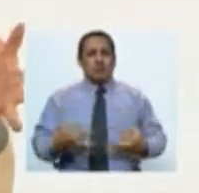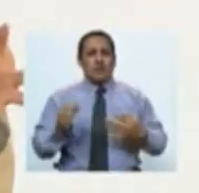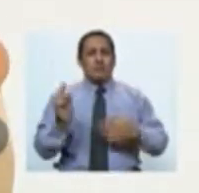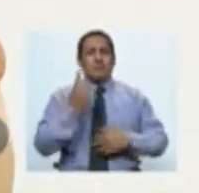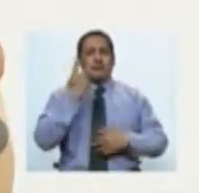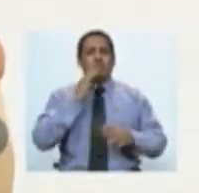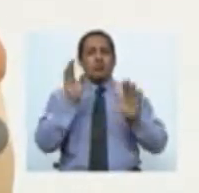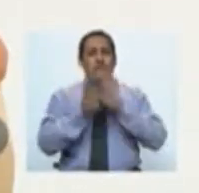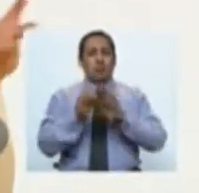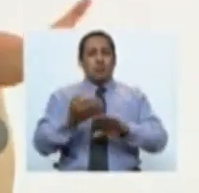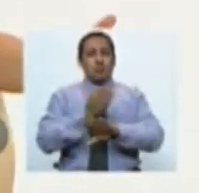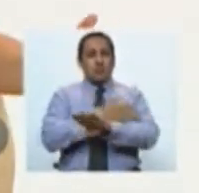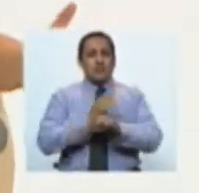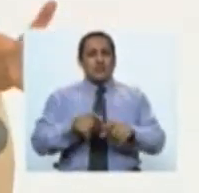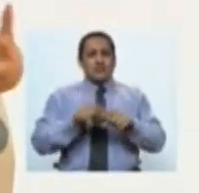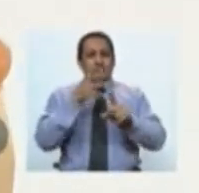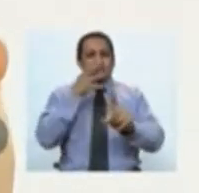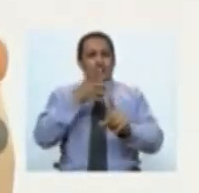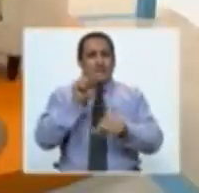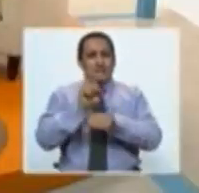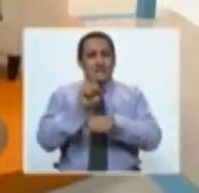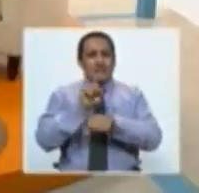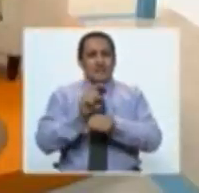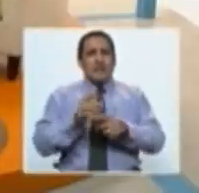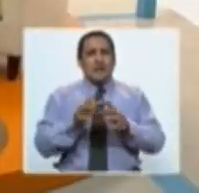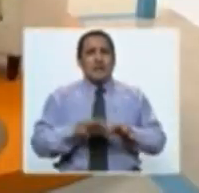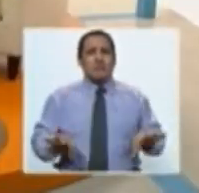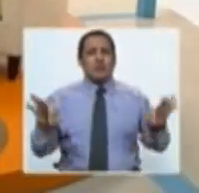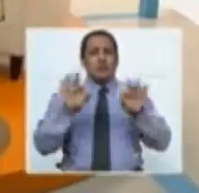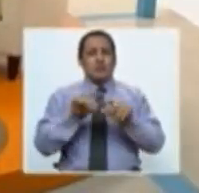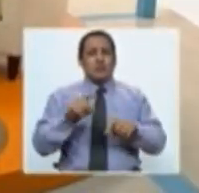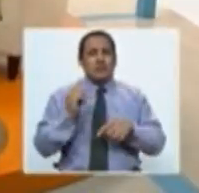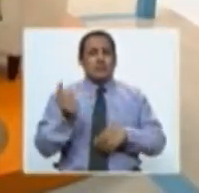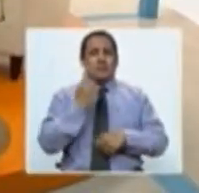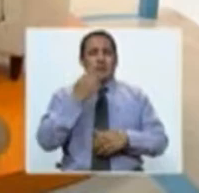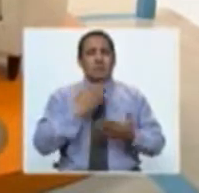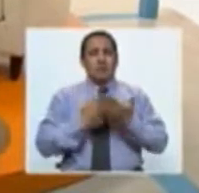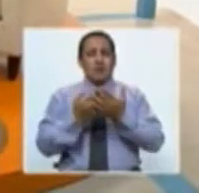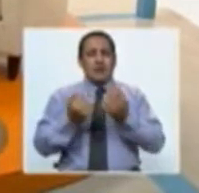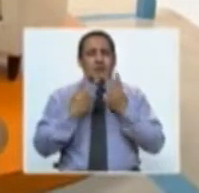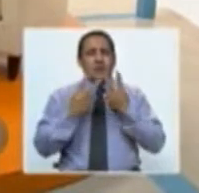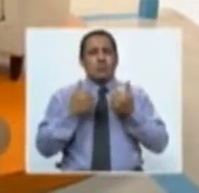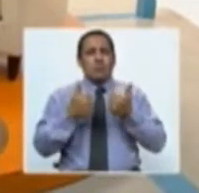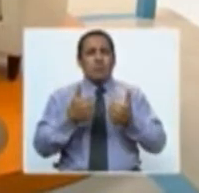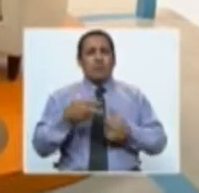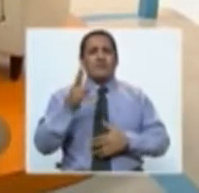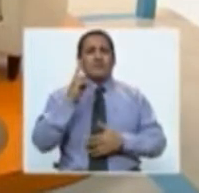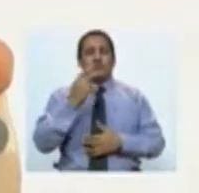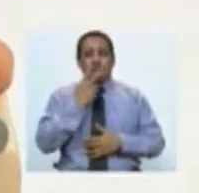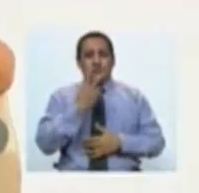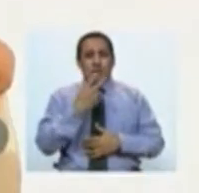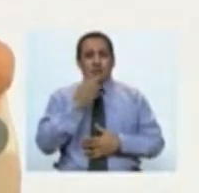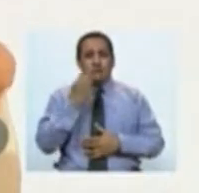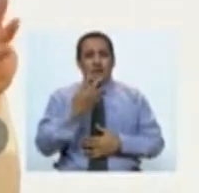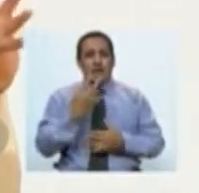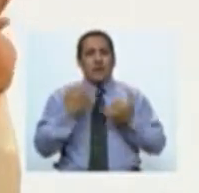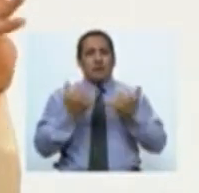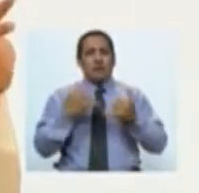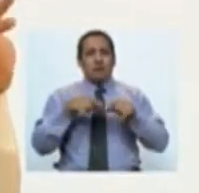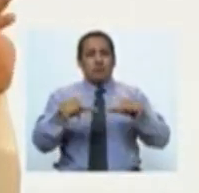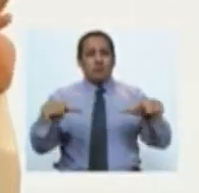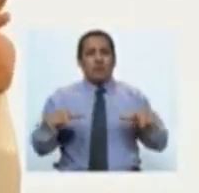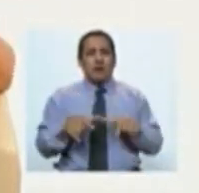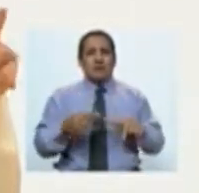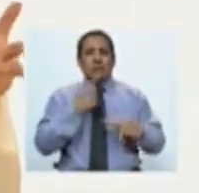de primera. Entonces, cuando tienes una formación de primera, no tienes necesidad de evaluar, de constatar que es un buen maestro, porque si llegó allí, si llegó